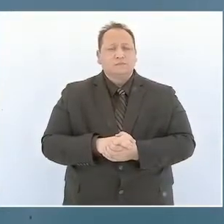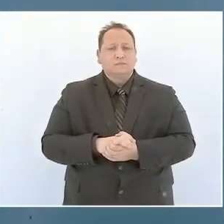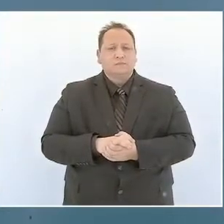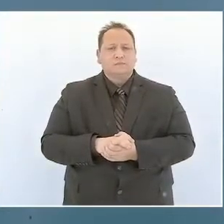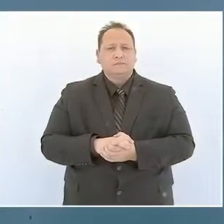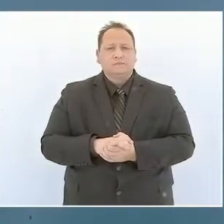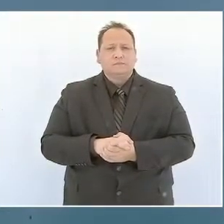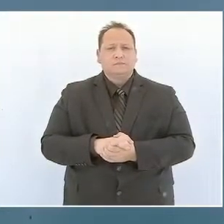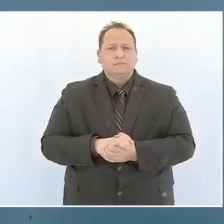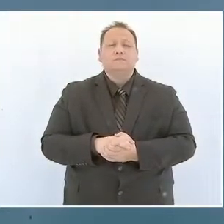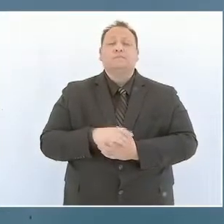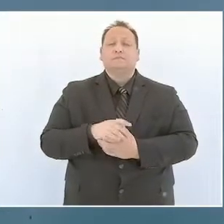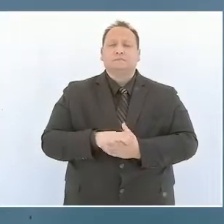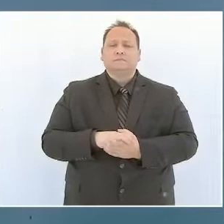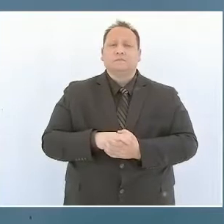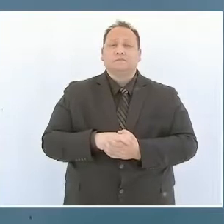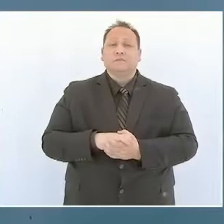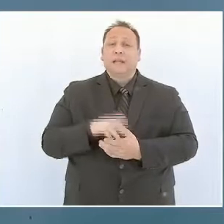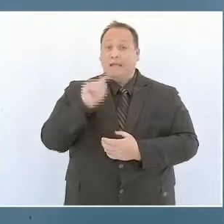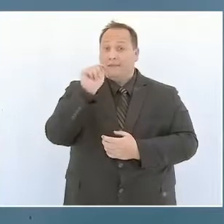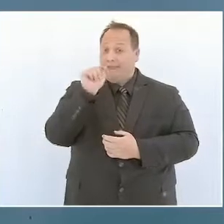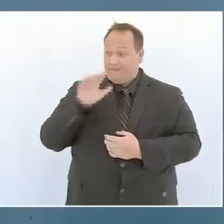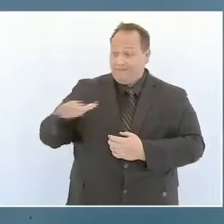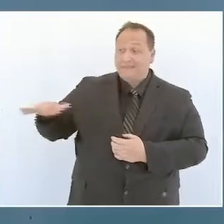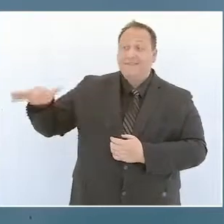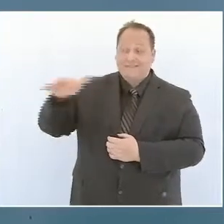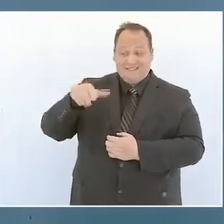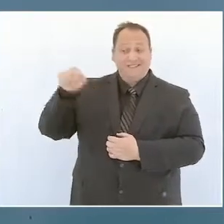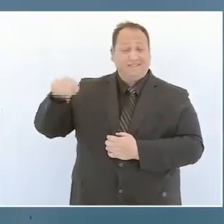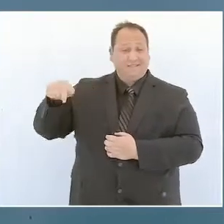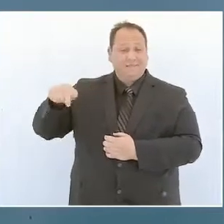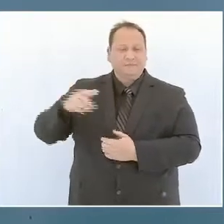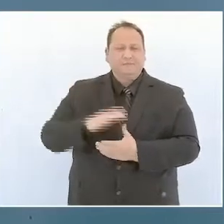Aquí en Tecate